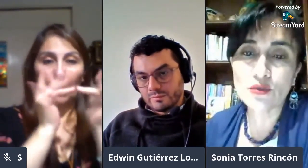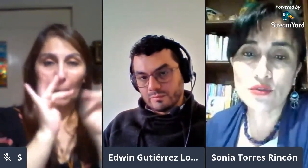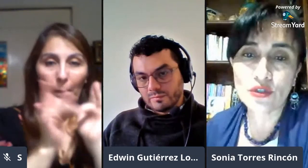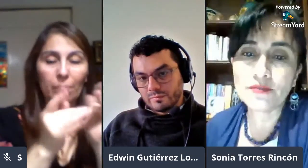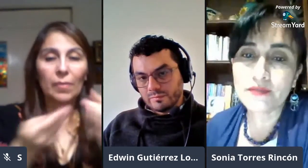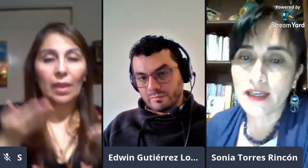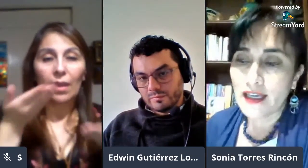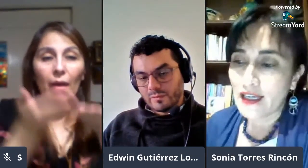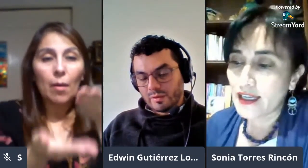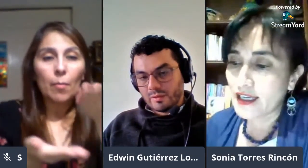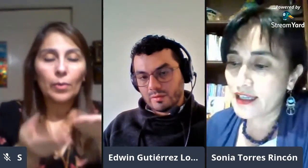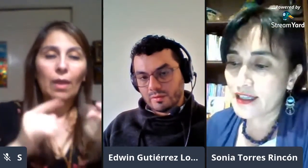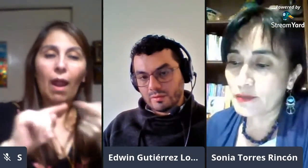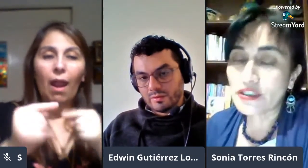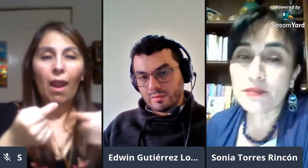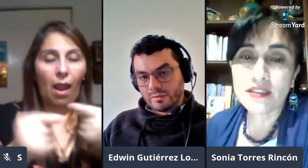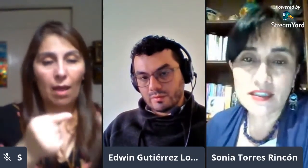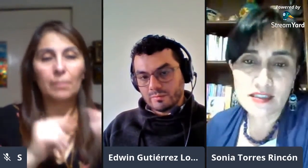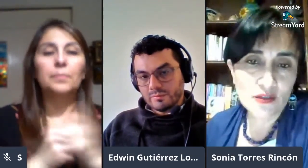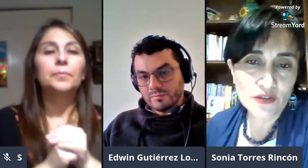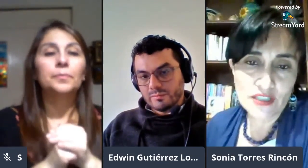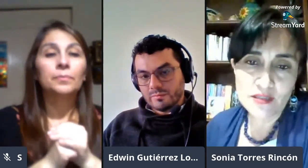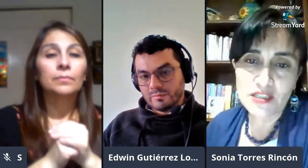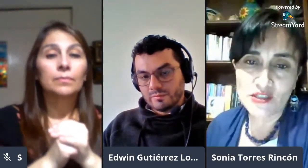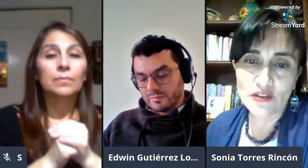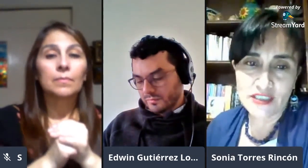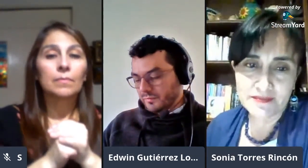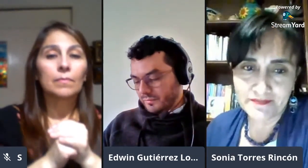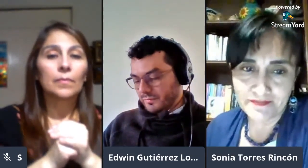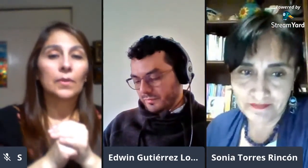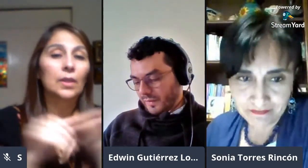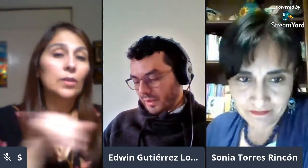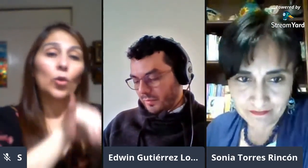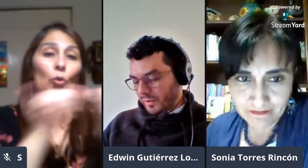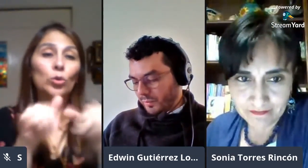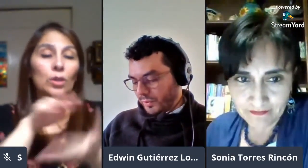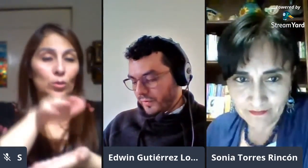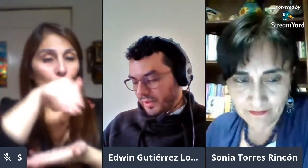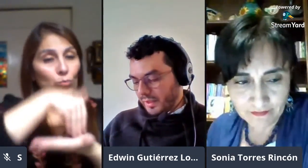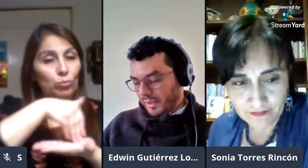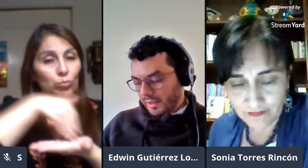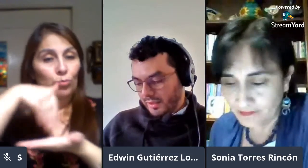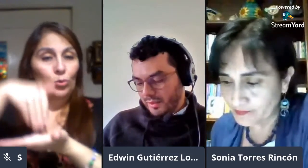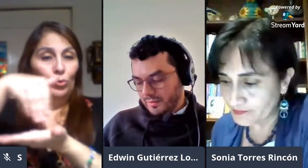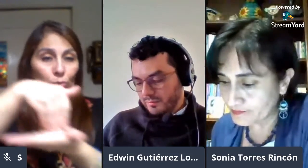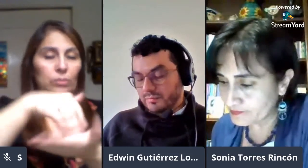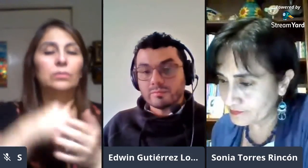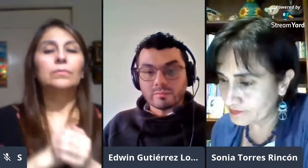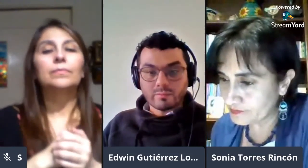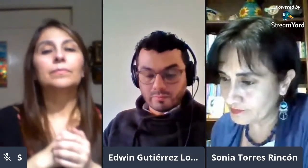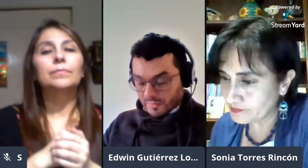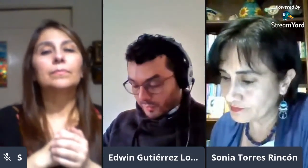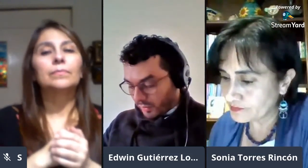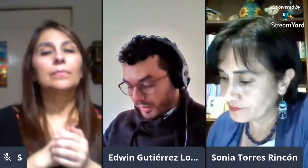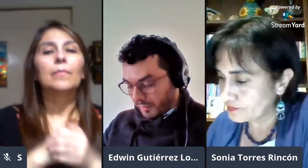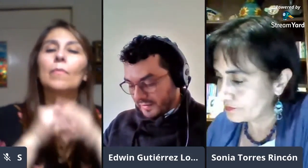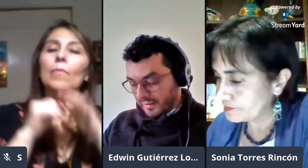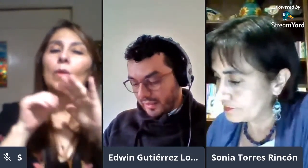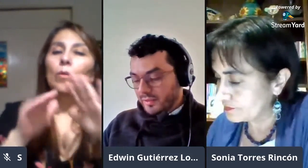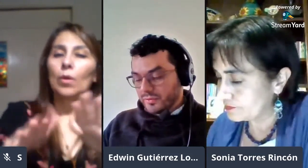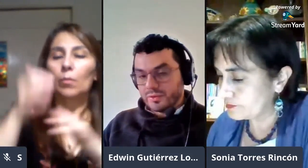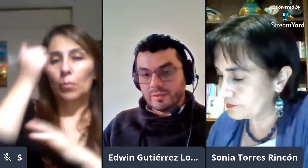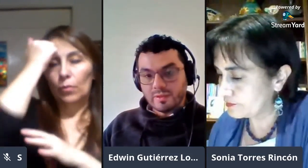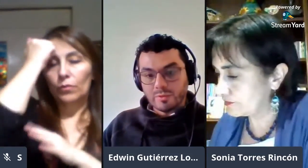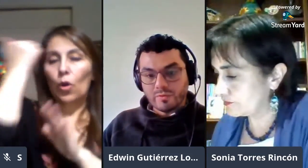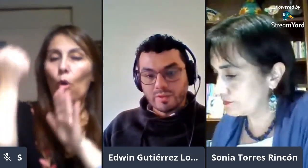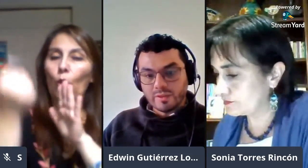esta discusión, digamos también desde otras dimensiones. Bueno, profe, te voy a volver a